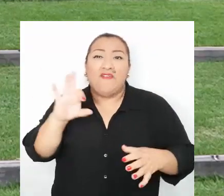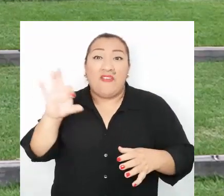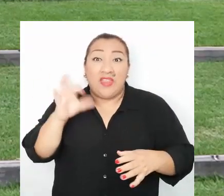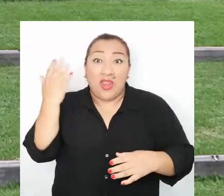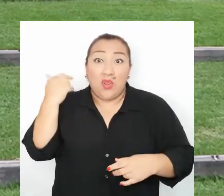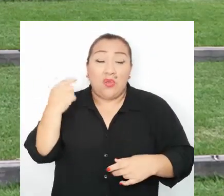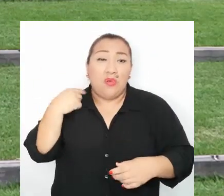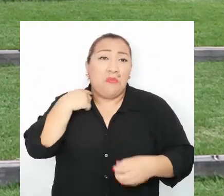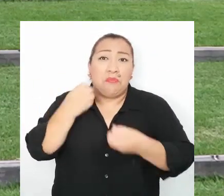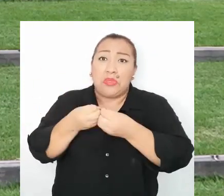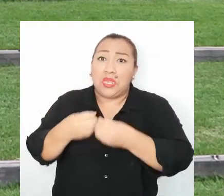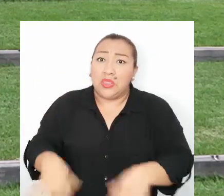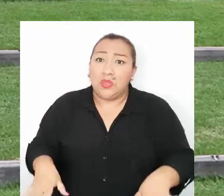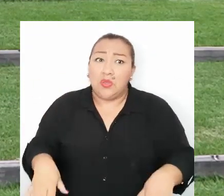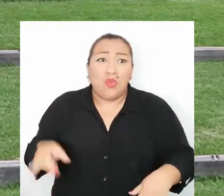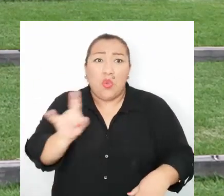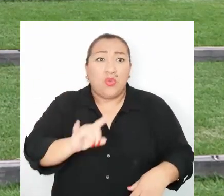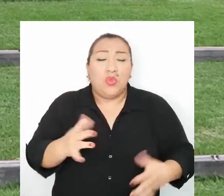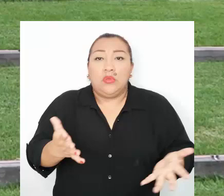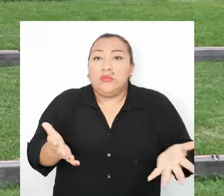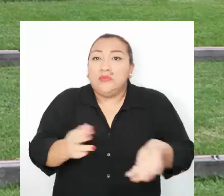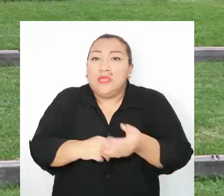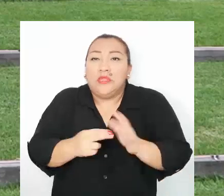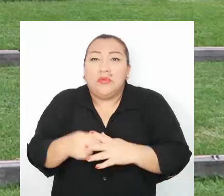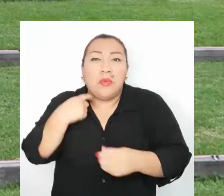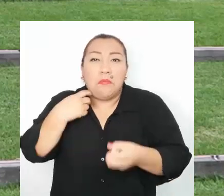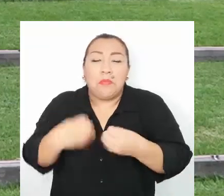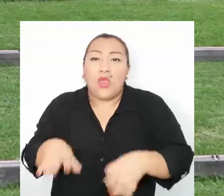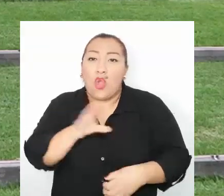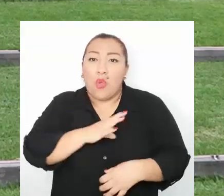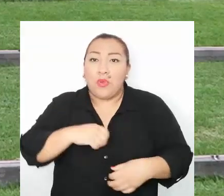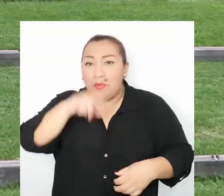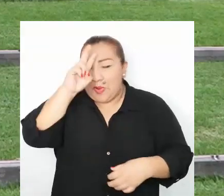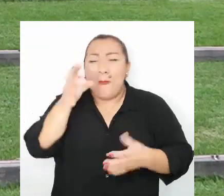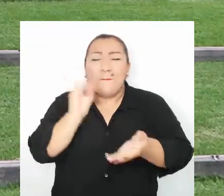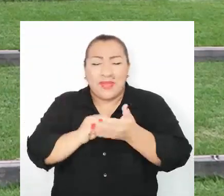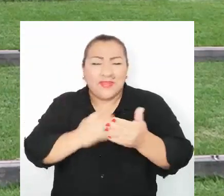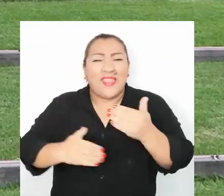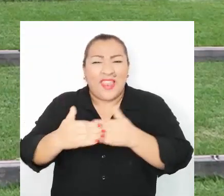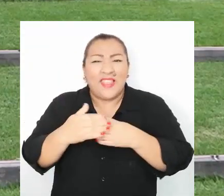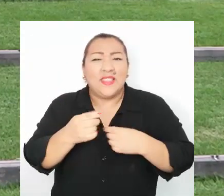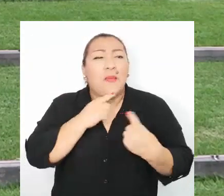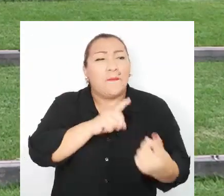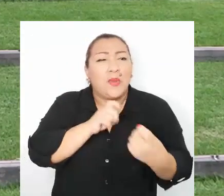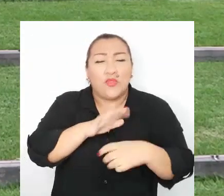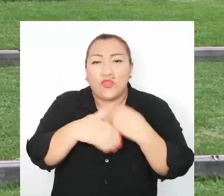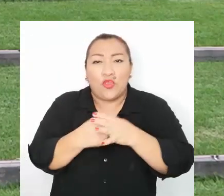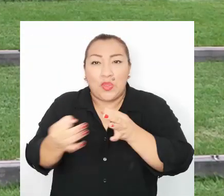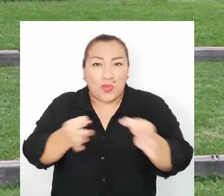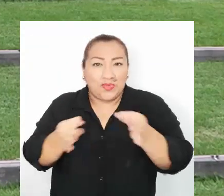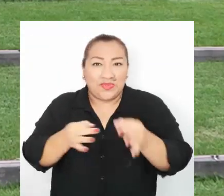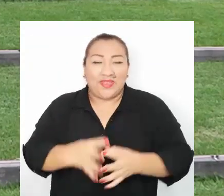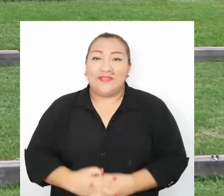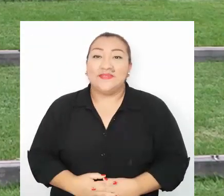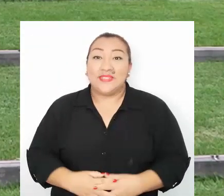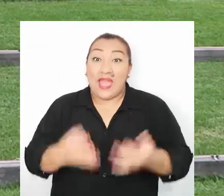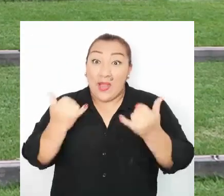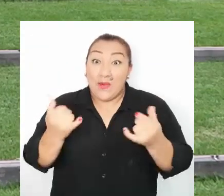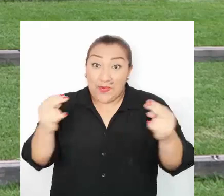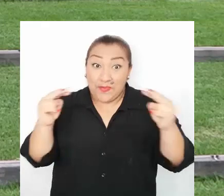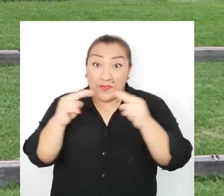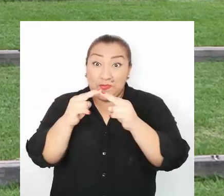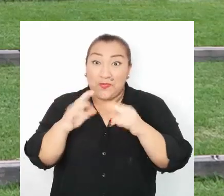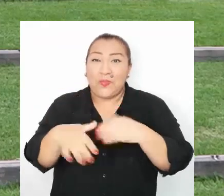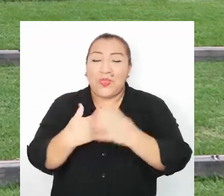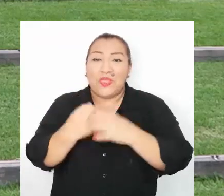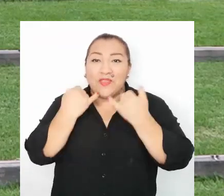en febrero sin ser utilizadas, lo cual generó serios perjuicios al Estado. Más adelante tenemos una entrevista con todo el detalle.